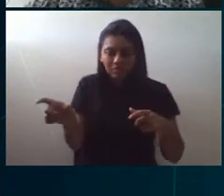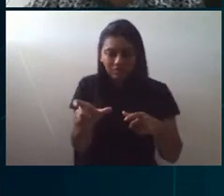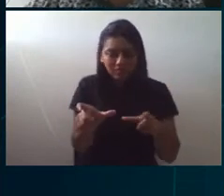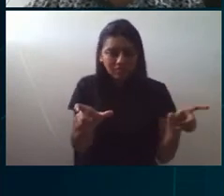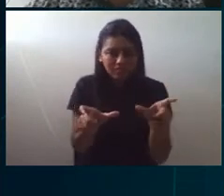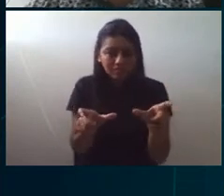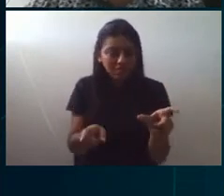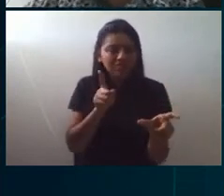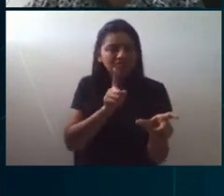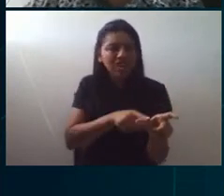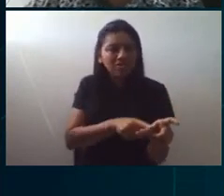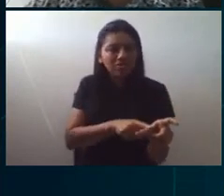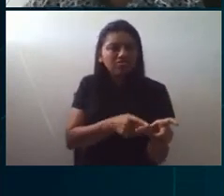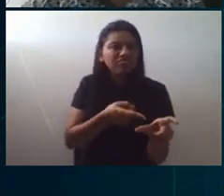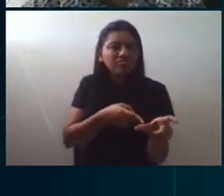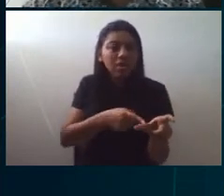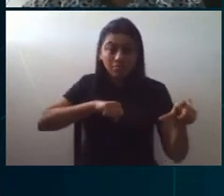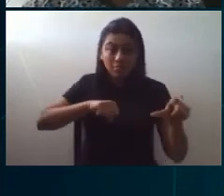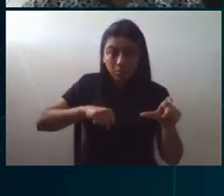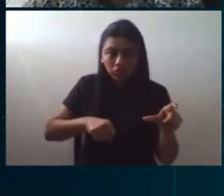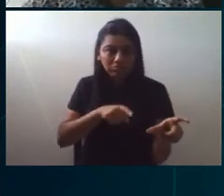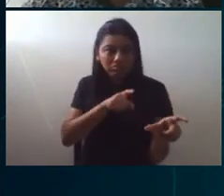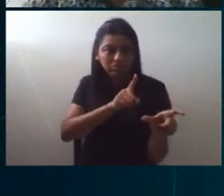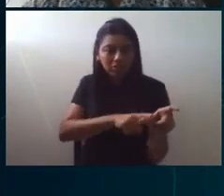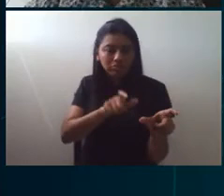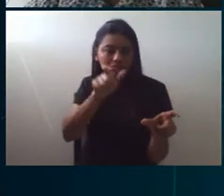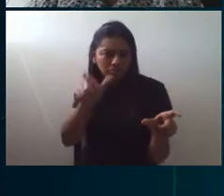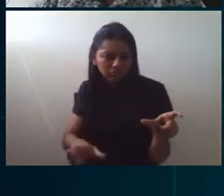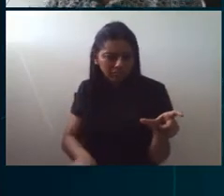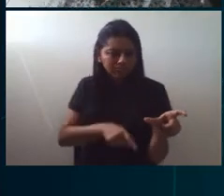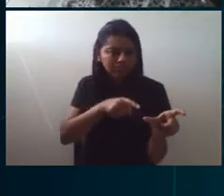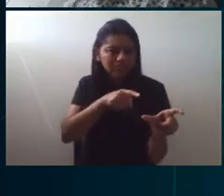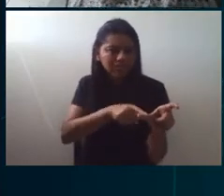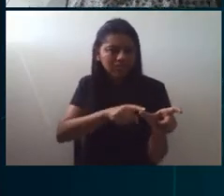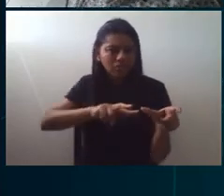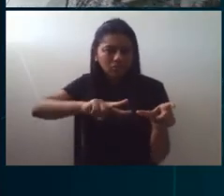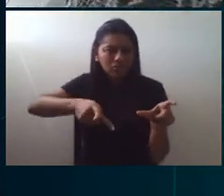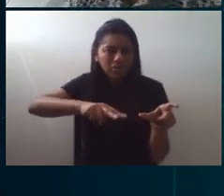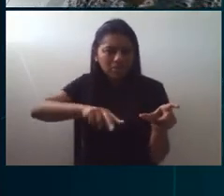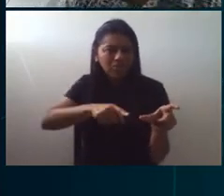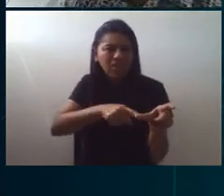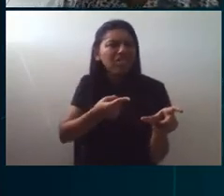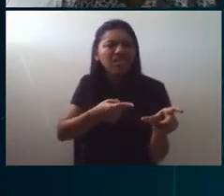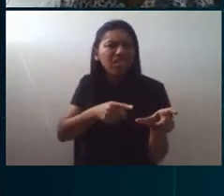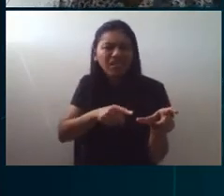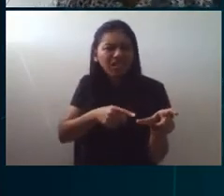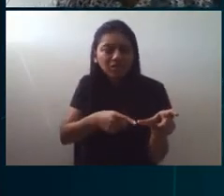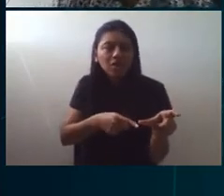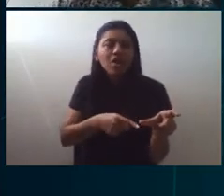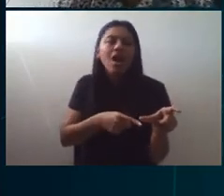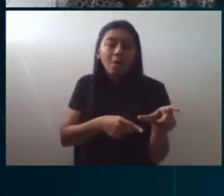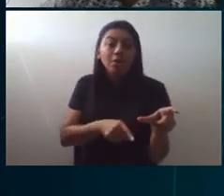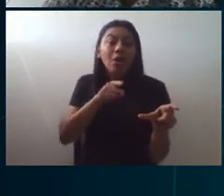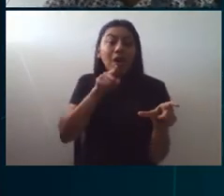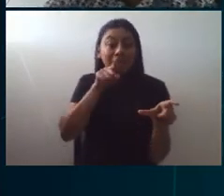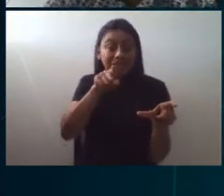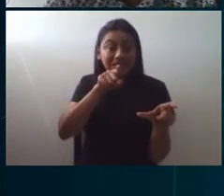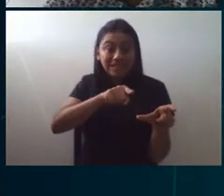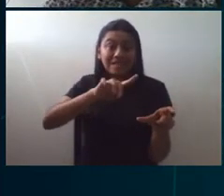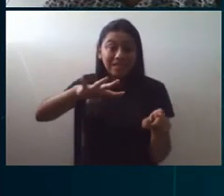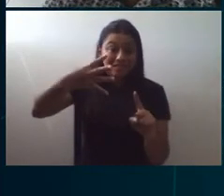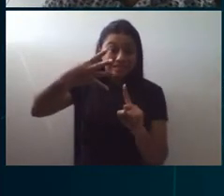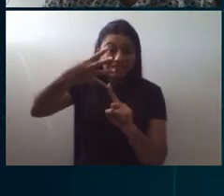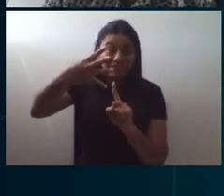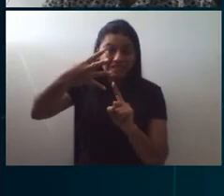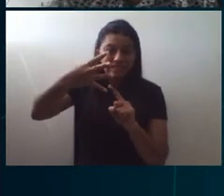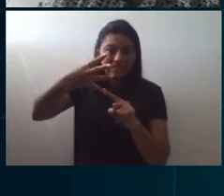un adverbio, qué es un adjetivo, qué es una conjunción, qué es una preposición. ¿Listo? Entonces miren que ya llevamos varios pasos, tokenizar, lematizar, ¿listo?